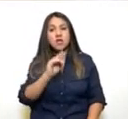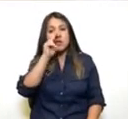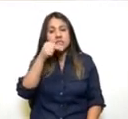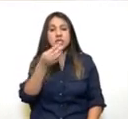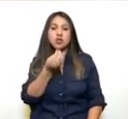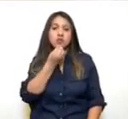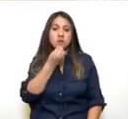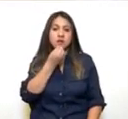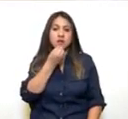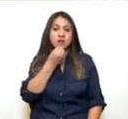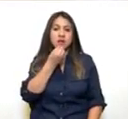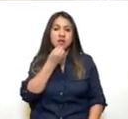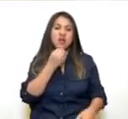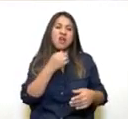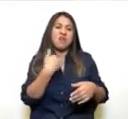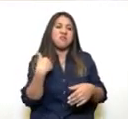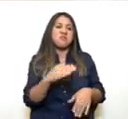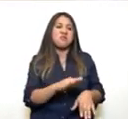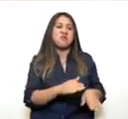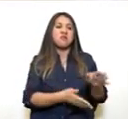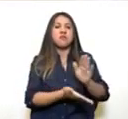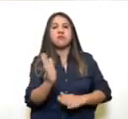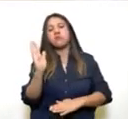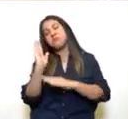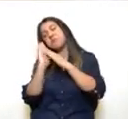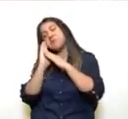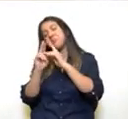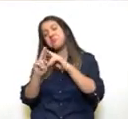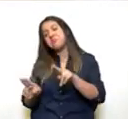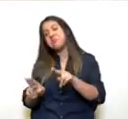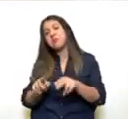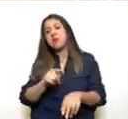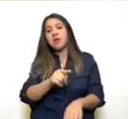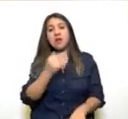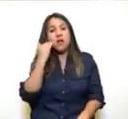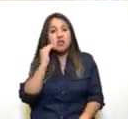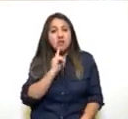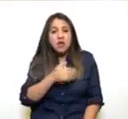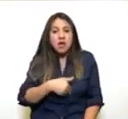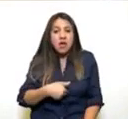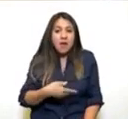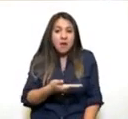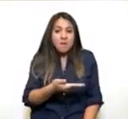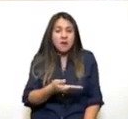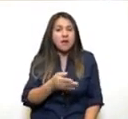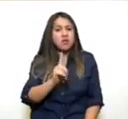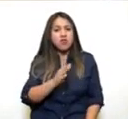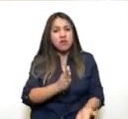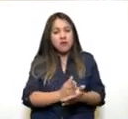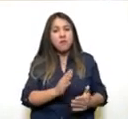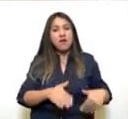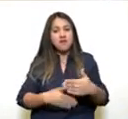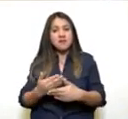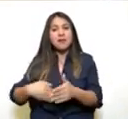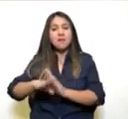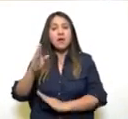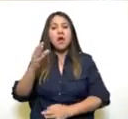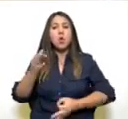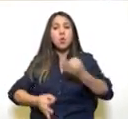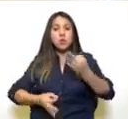e irse a dormir a eso tenemos que avanzar a más justicia social